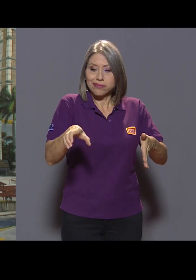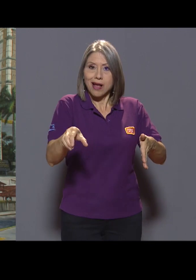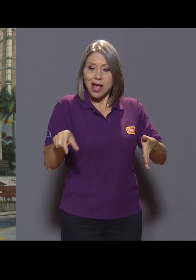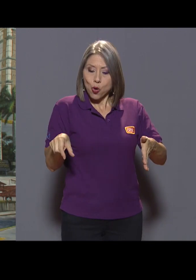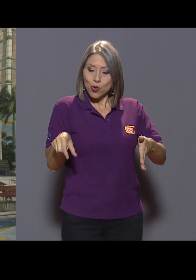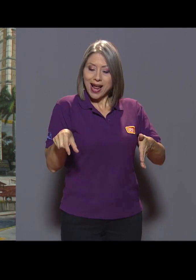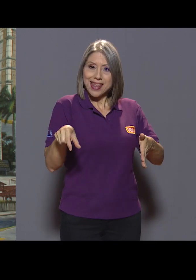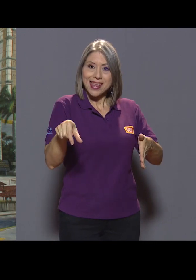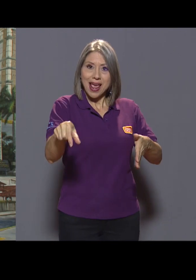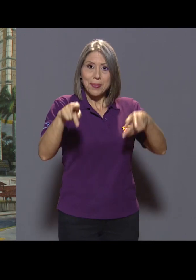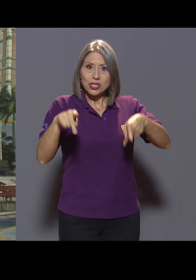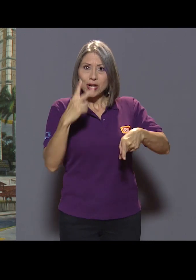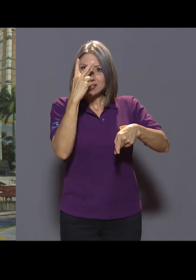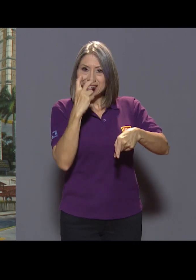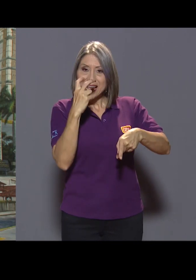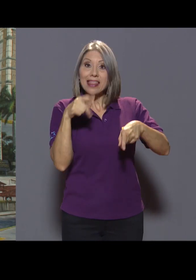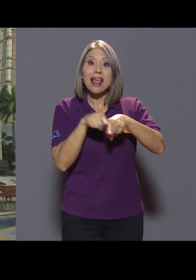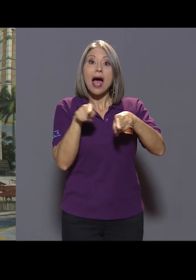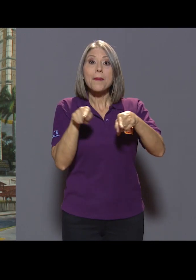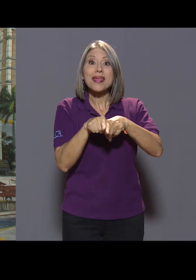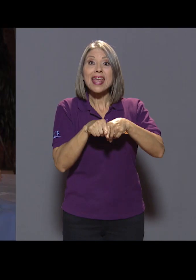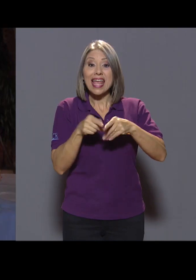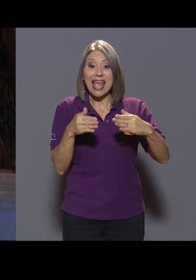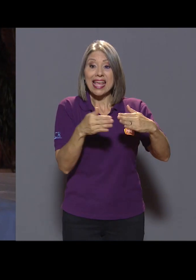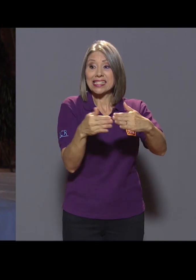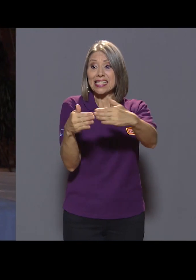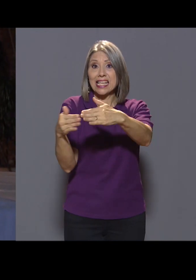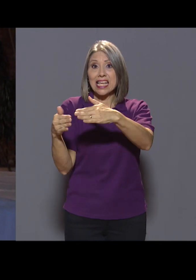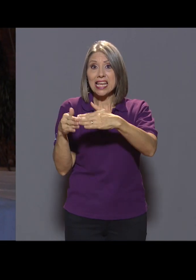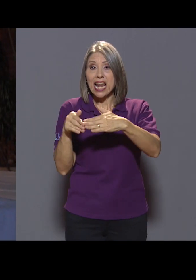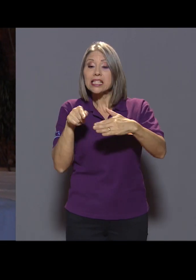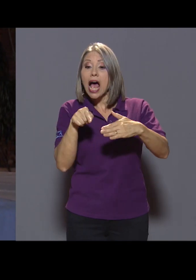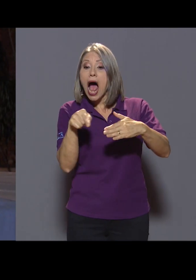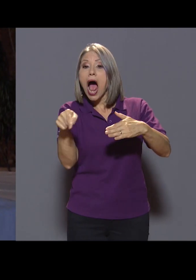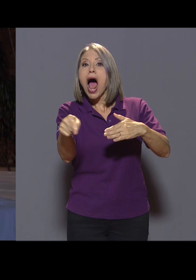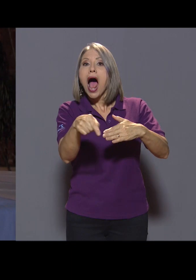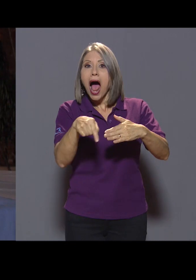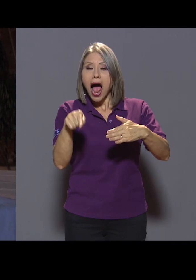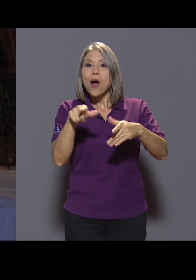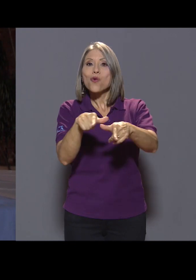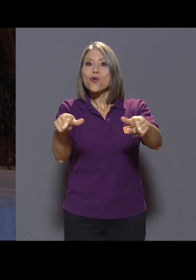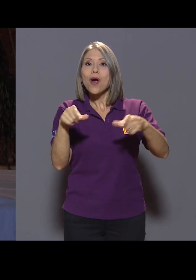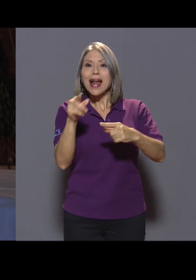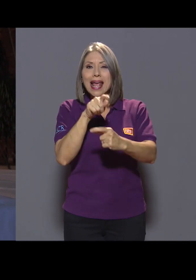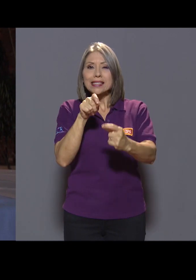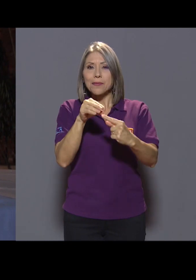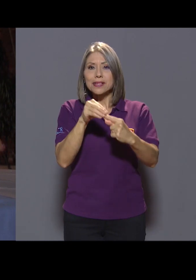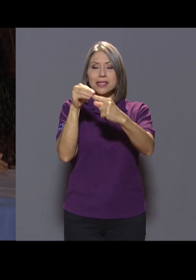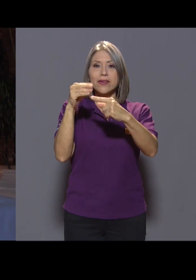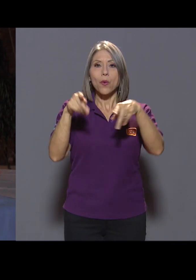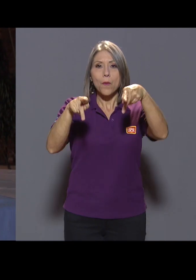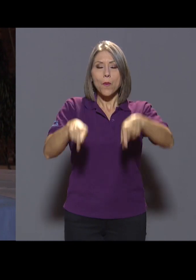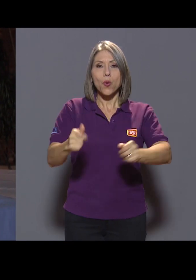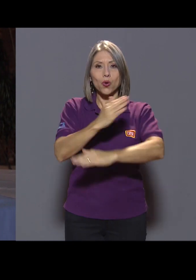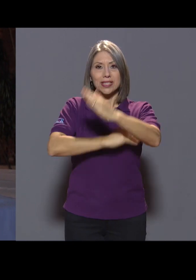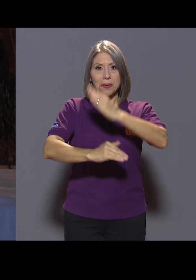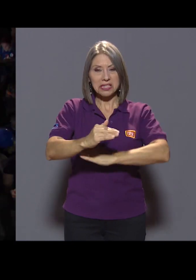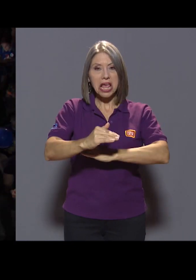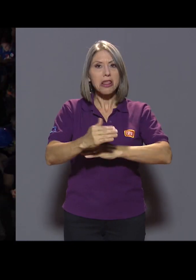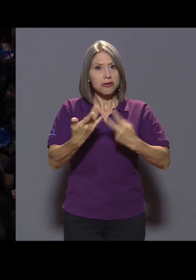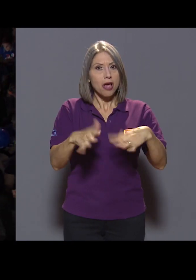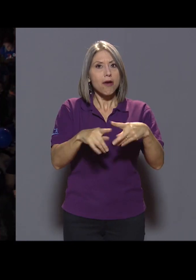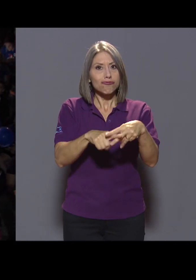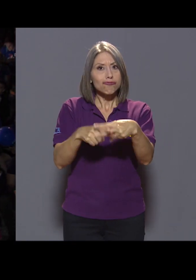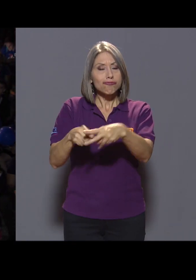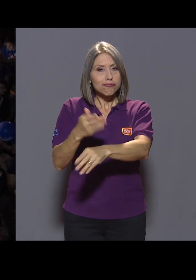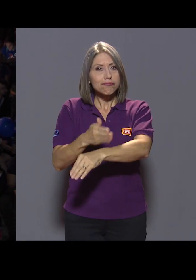especiales en las esquinas. Casi todas las esquinas de Heredia tienen el lugar específico para gente con discapacidad. Entonces le hemos dado algunas